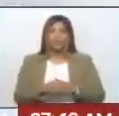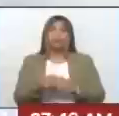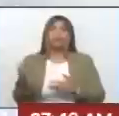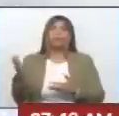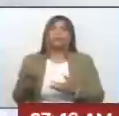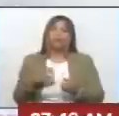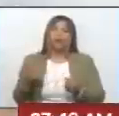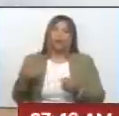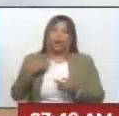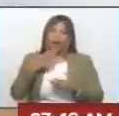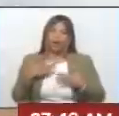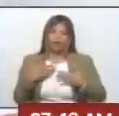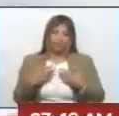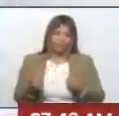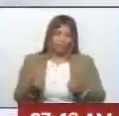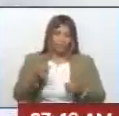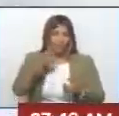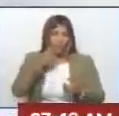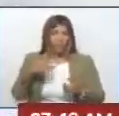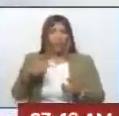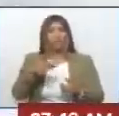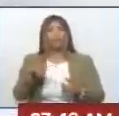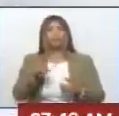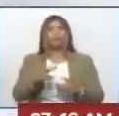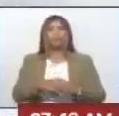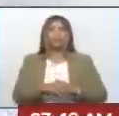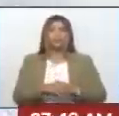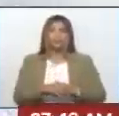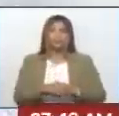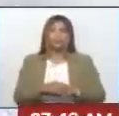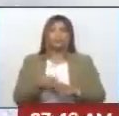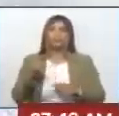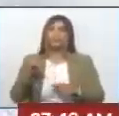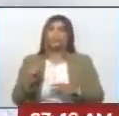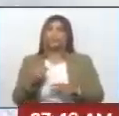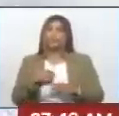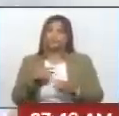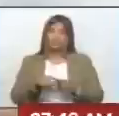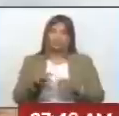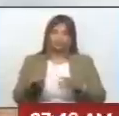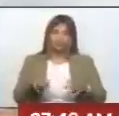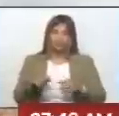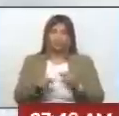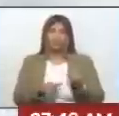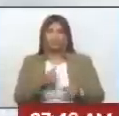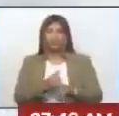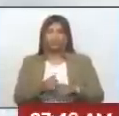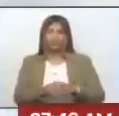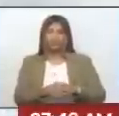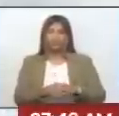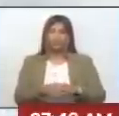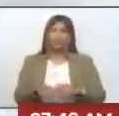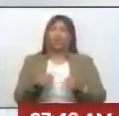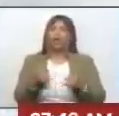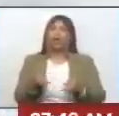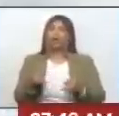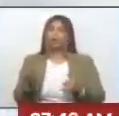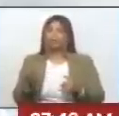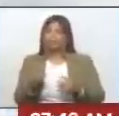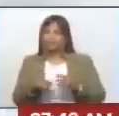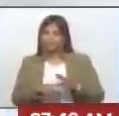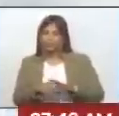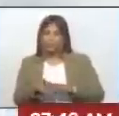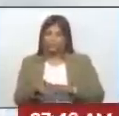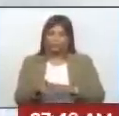elementos para la salud del pueblo de Venezuela. Además de la posición internacional que ahora viene